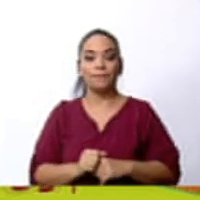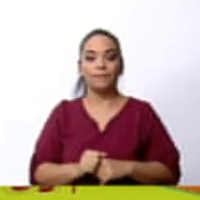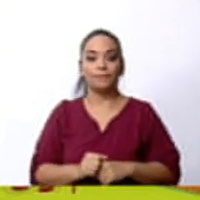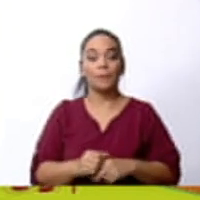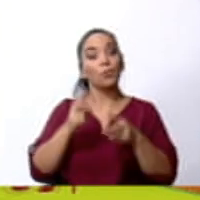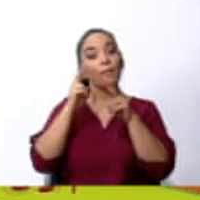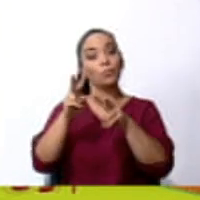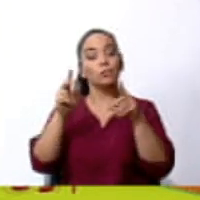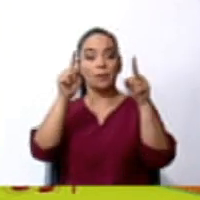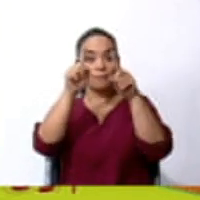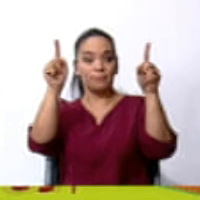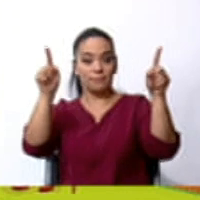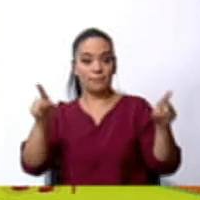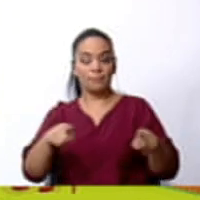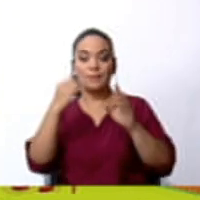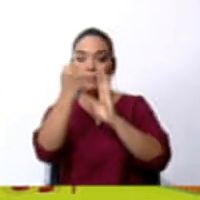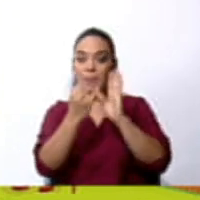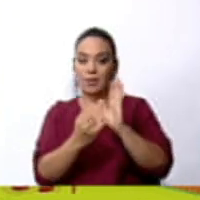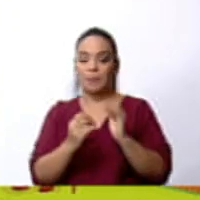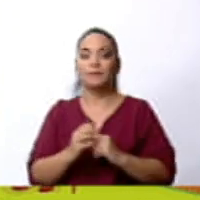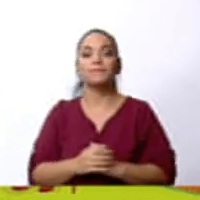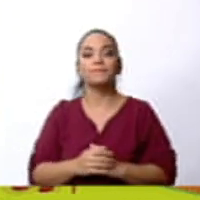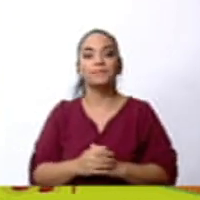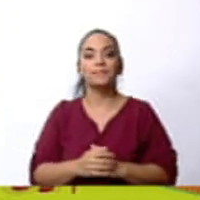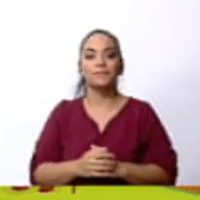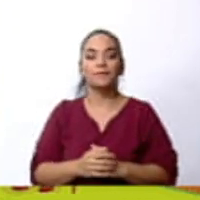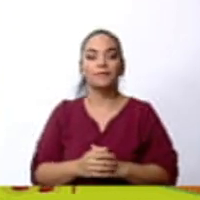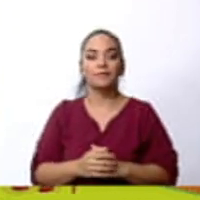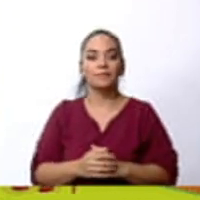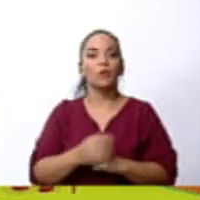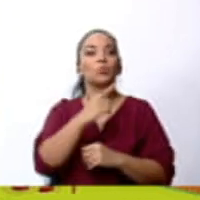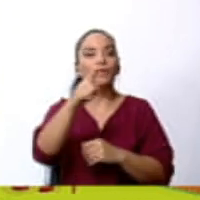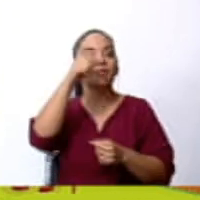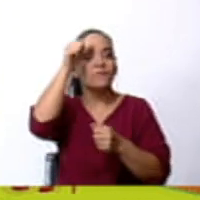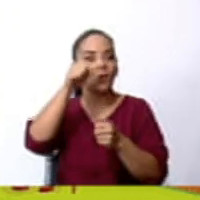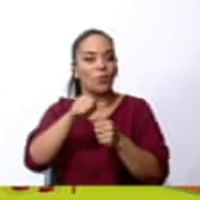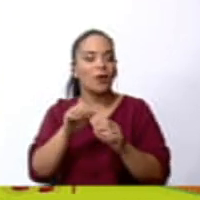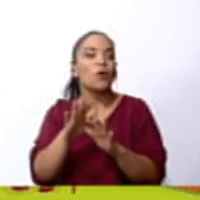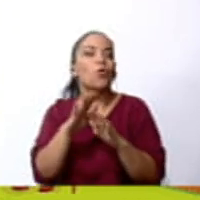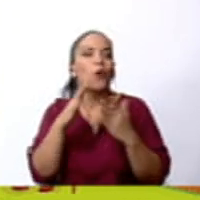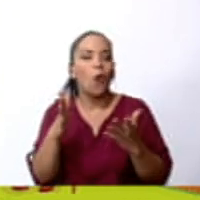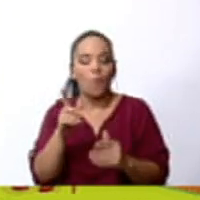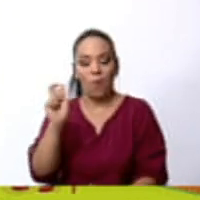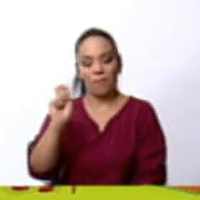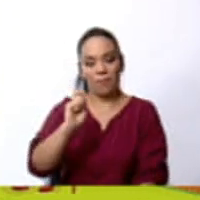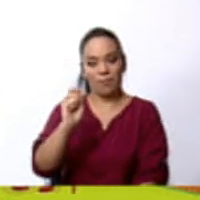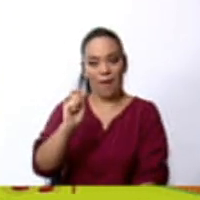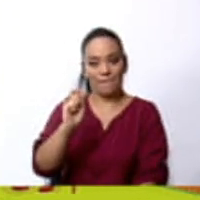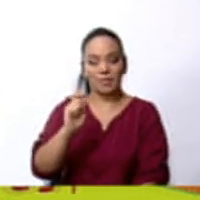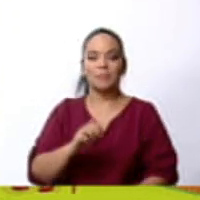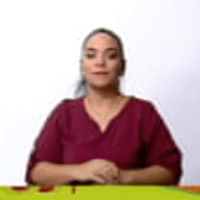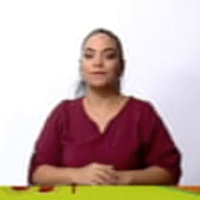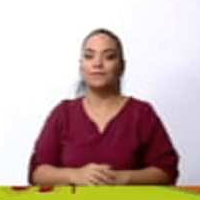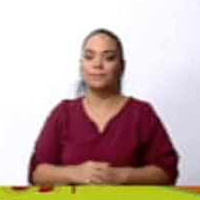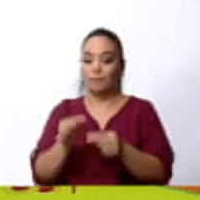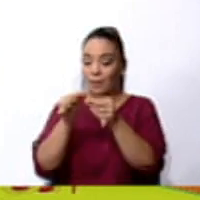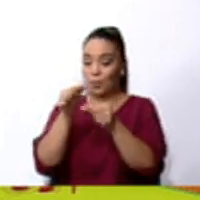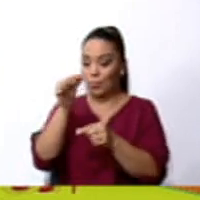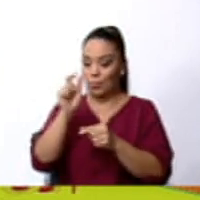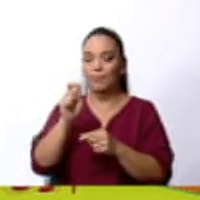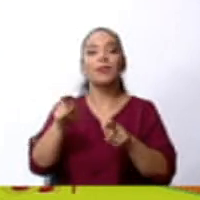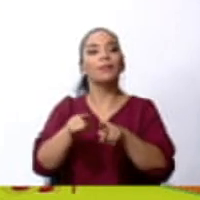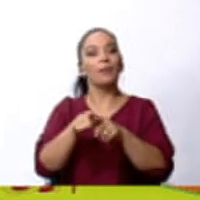imagen y ustedes vamos a recordar cómo debo de tomar el lápiz y también tener mi